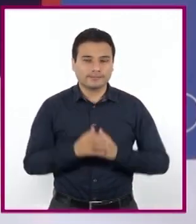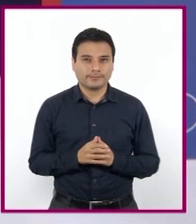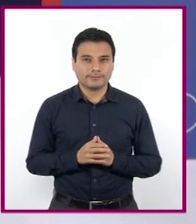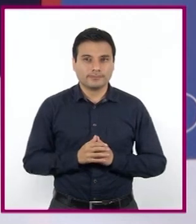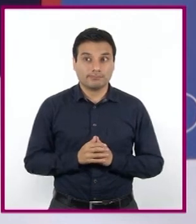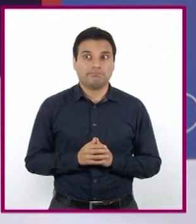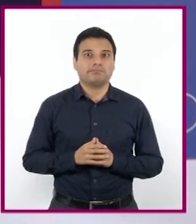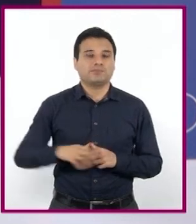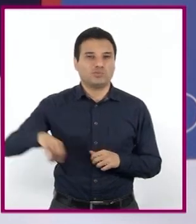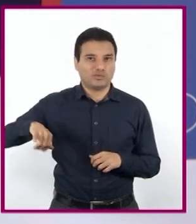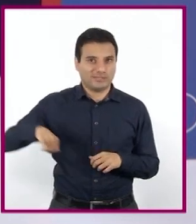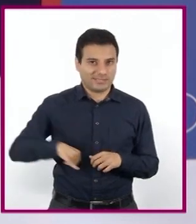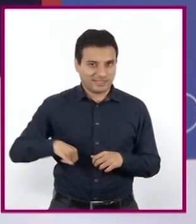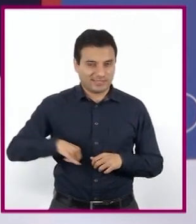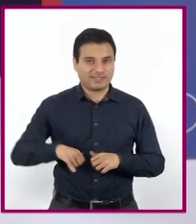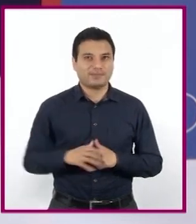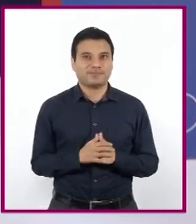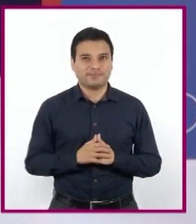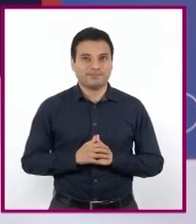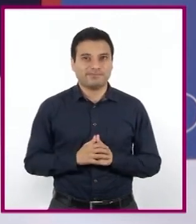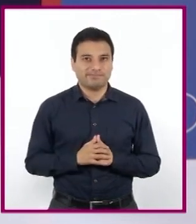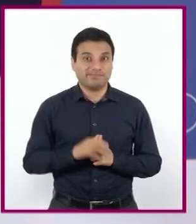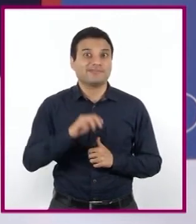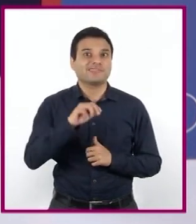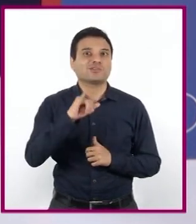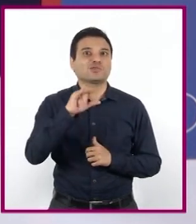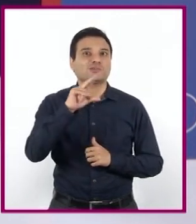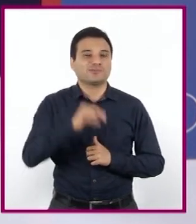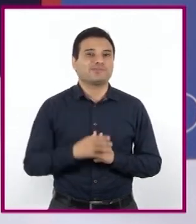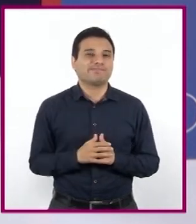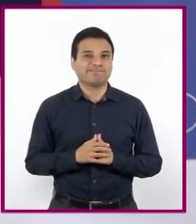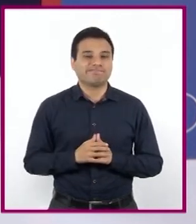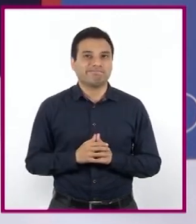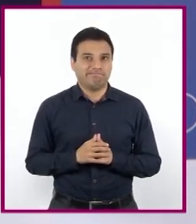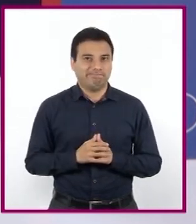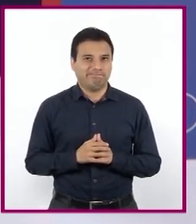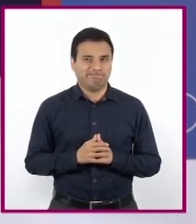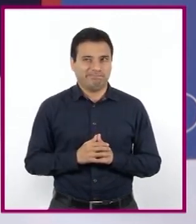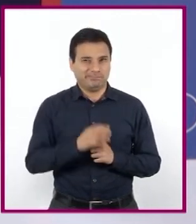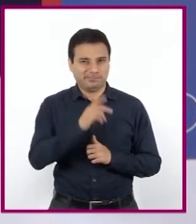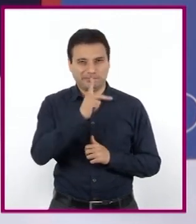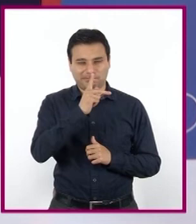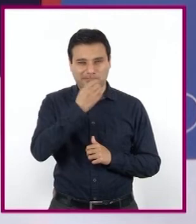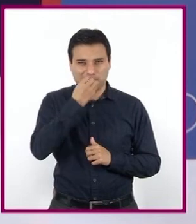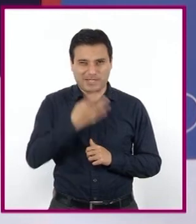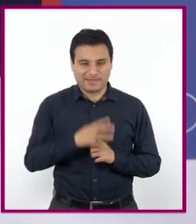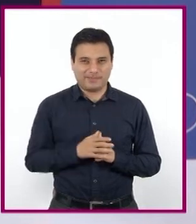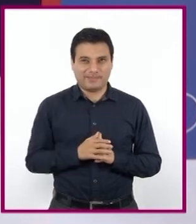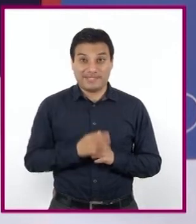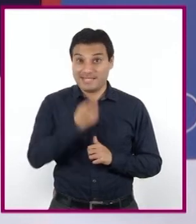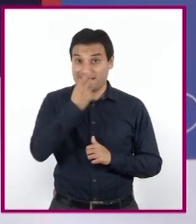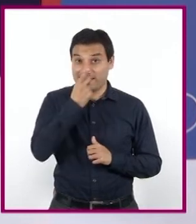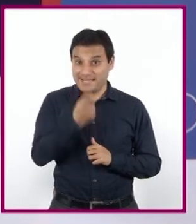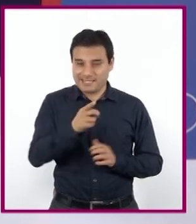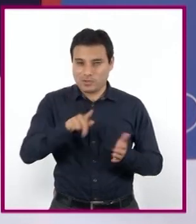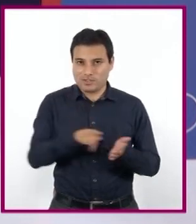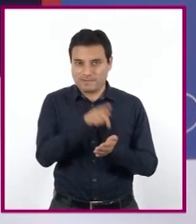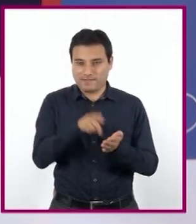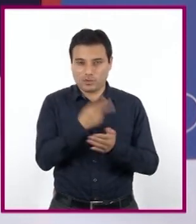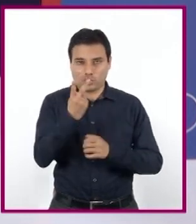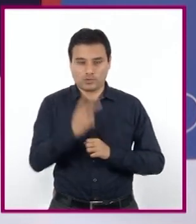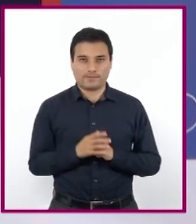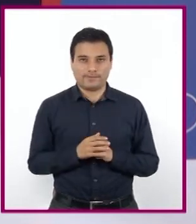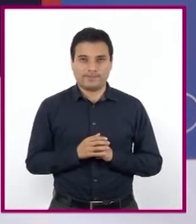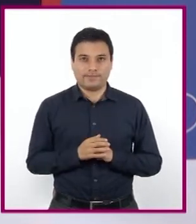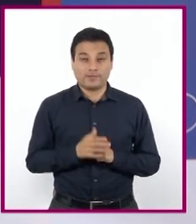¡Qué interesante texto! ¿No? Me gusta cómo utiliza la repetición. Dice 2 veces, el